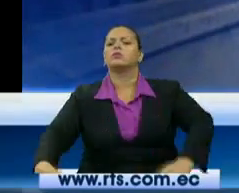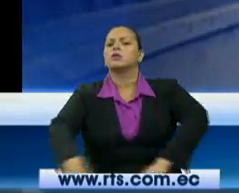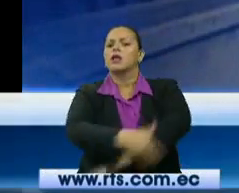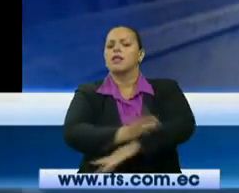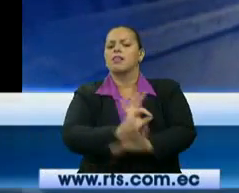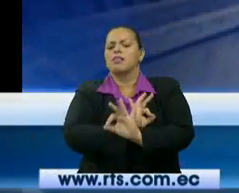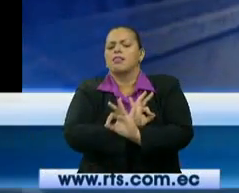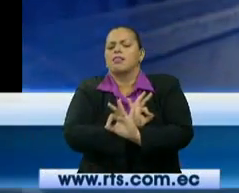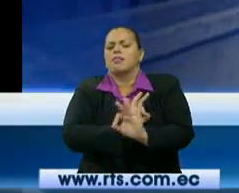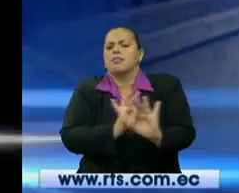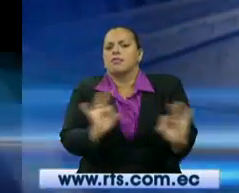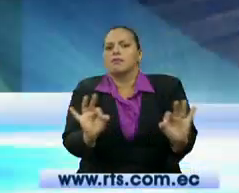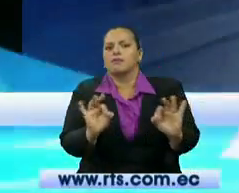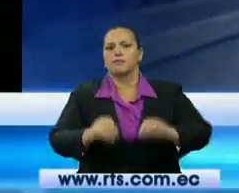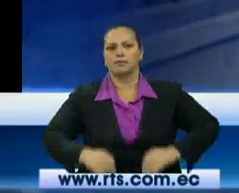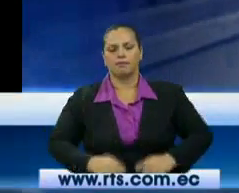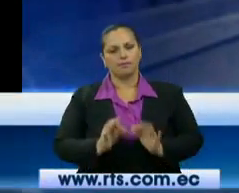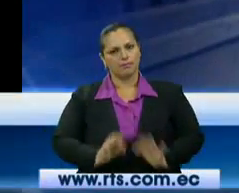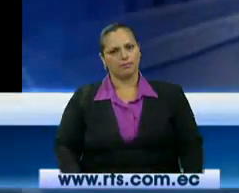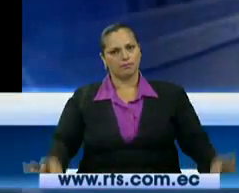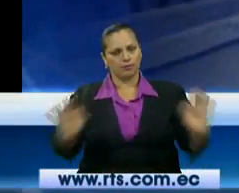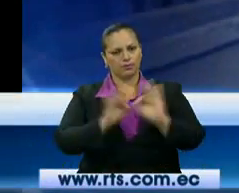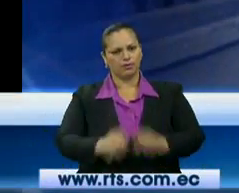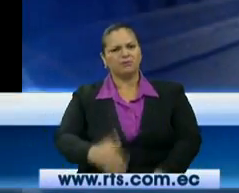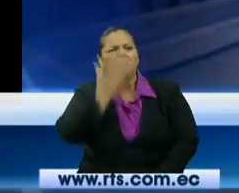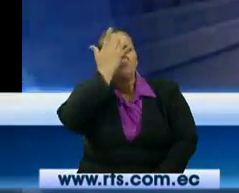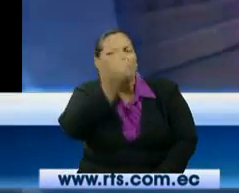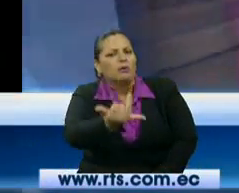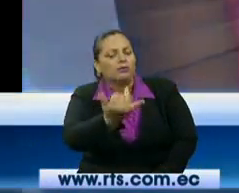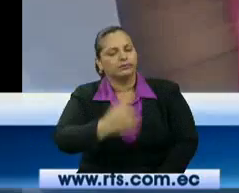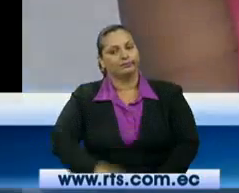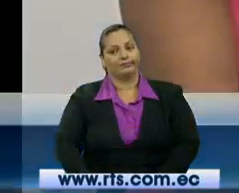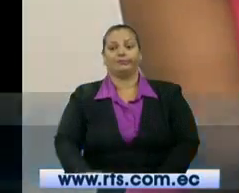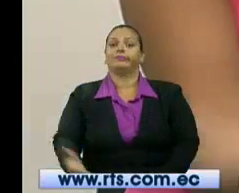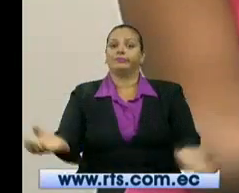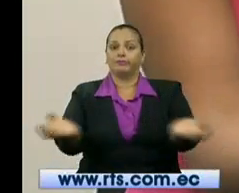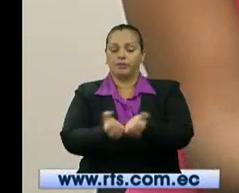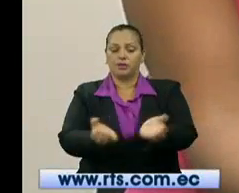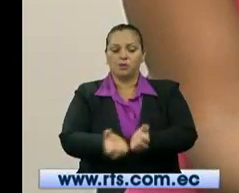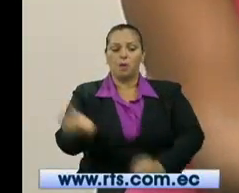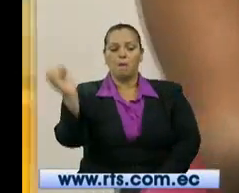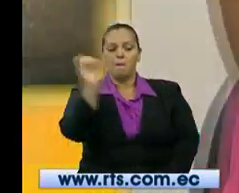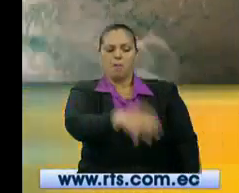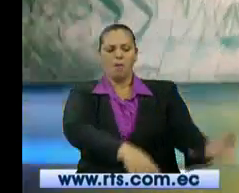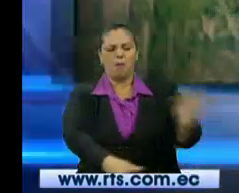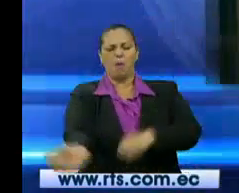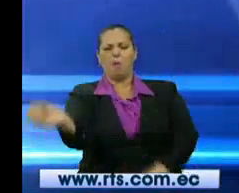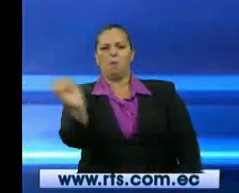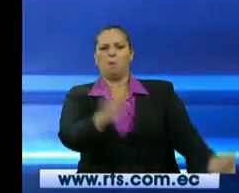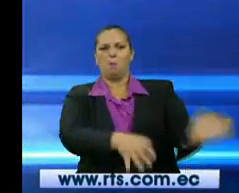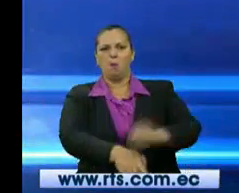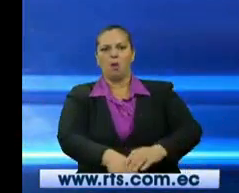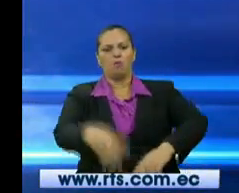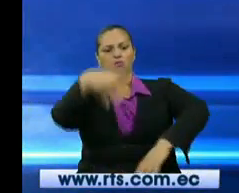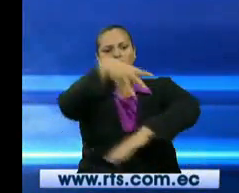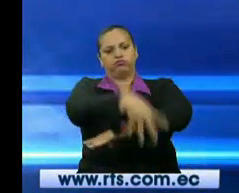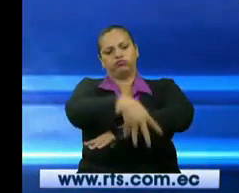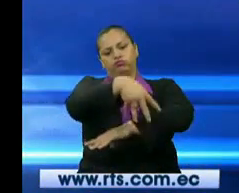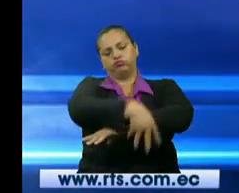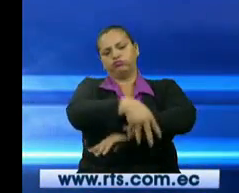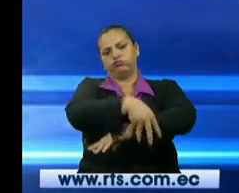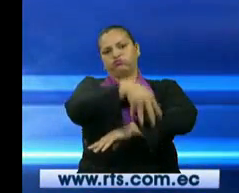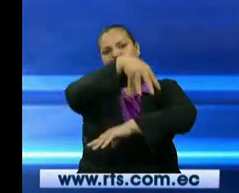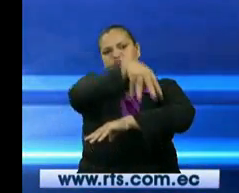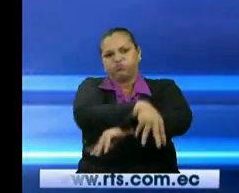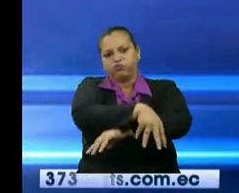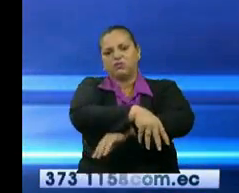limpias sus aceras. ¿Por qué? Porque estos desechos muchas veces llegan hasta las cunetas. Y las cunetas, con las lluvias o con